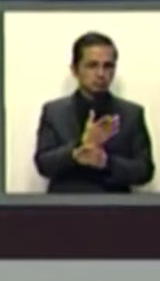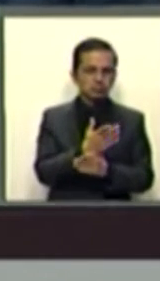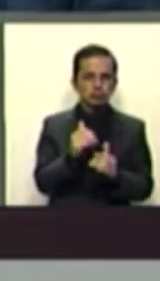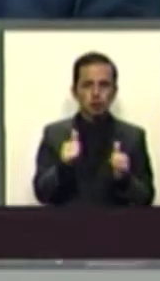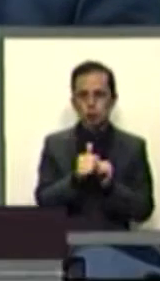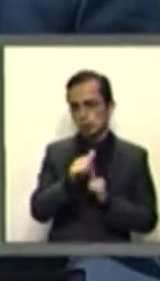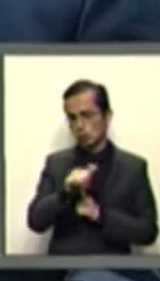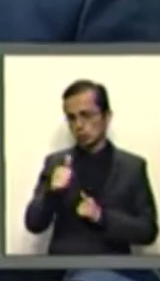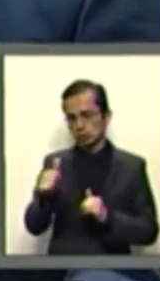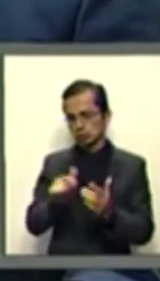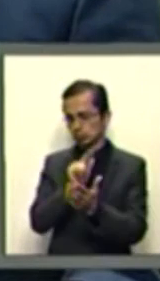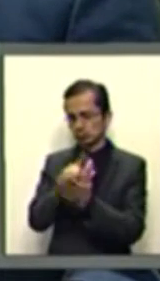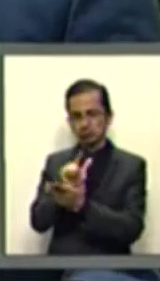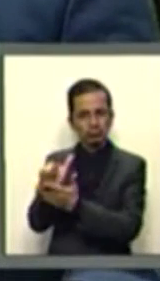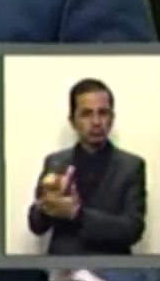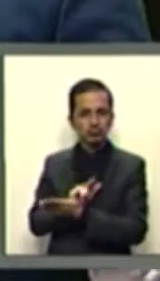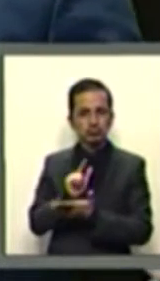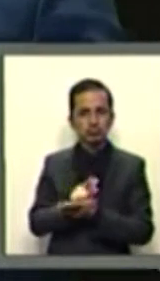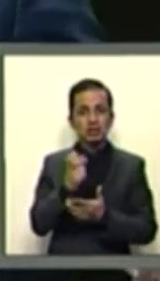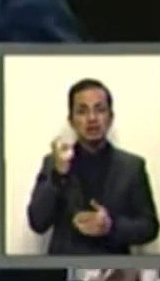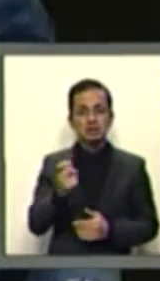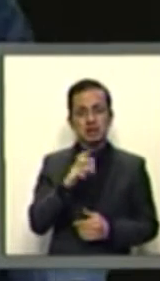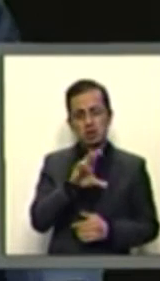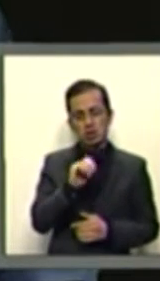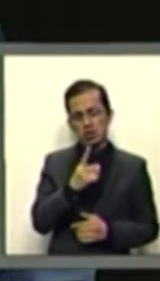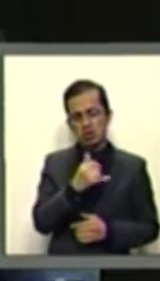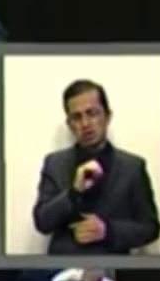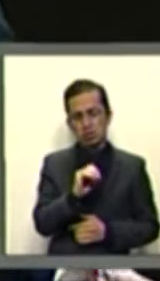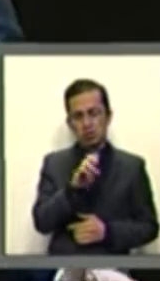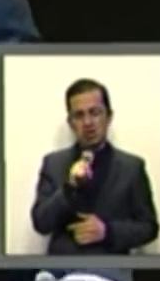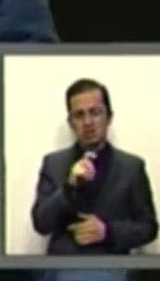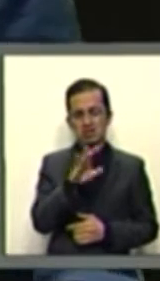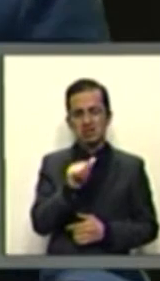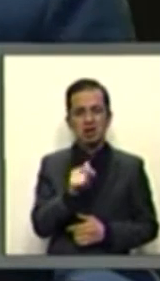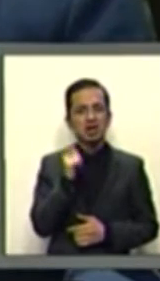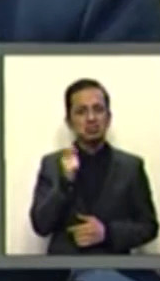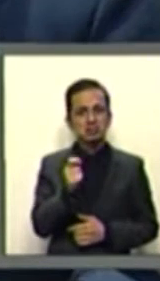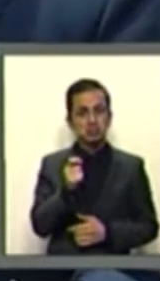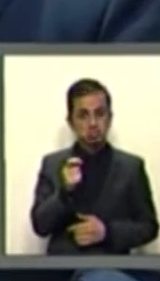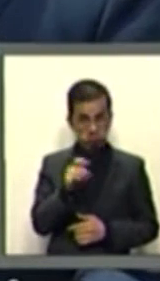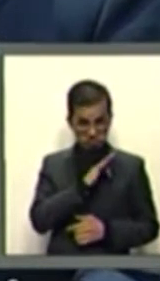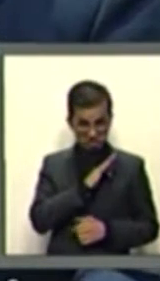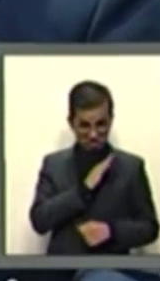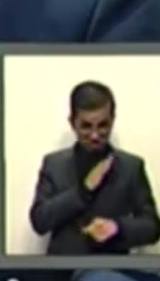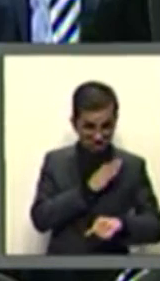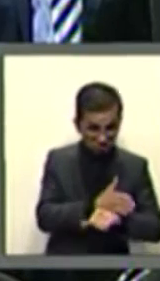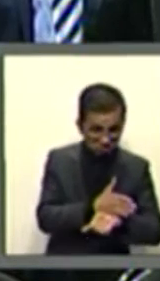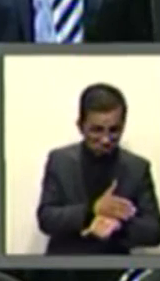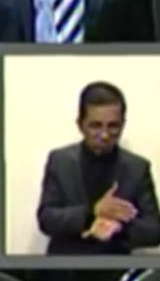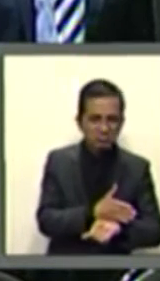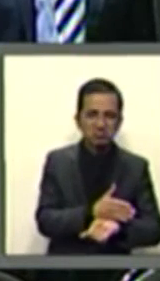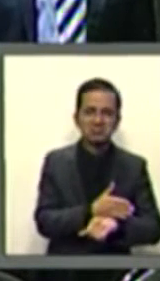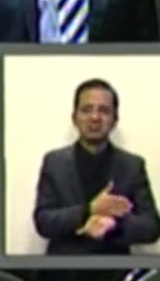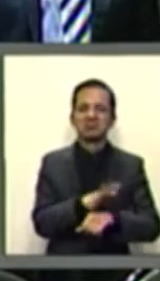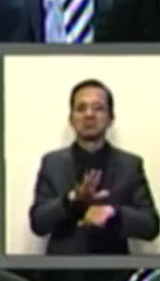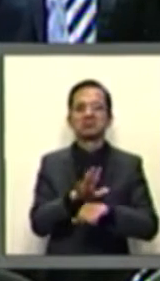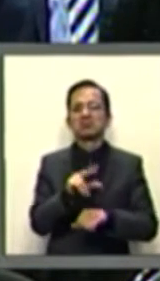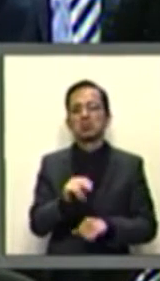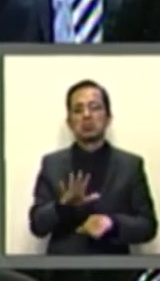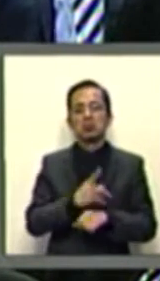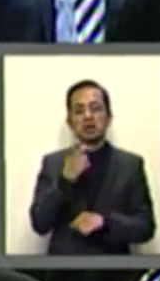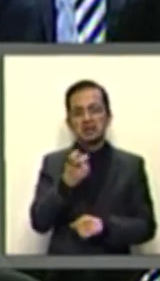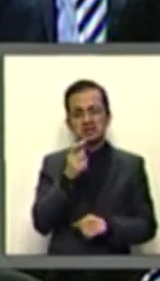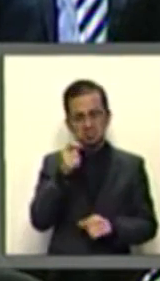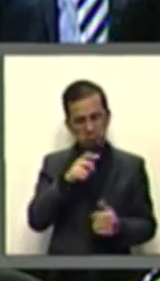ordenamientos de manera clara un código de ética no podría ser pnio porque va con los principios y los